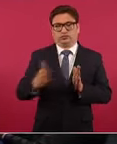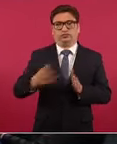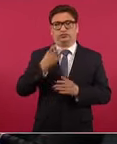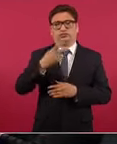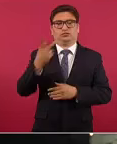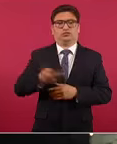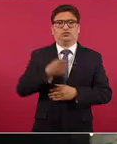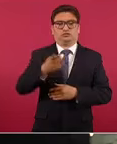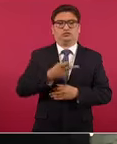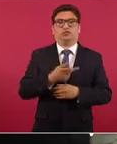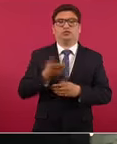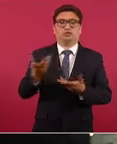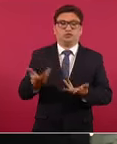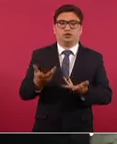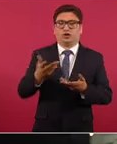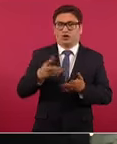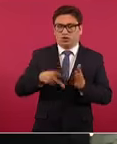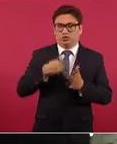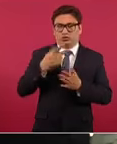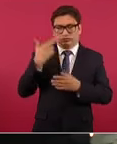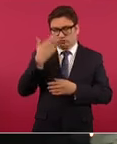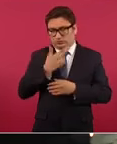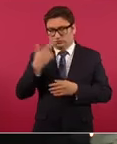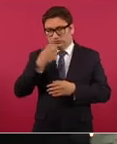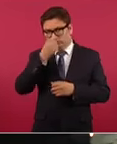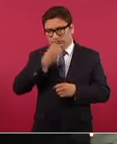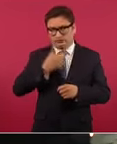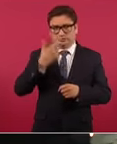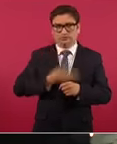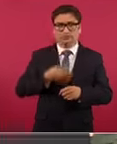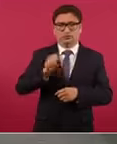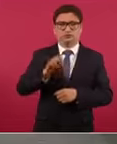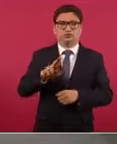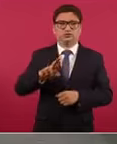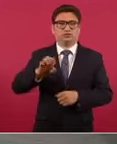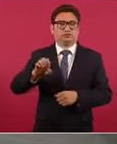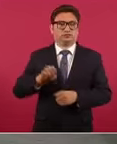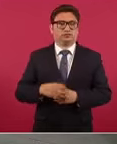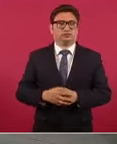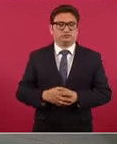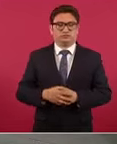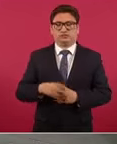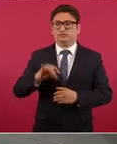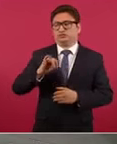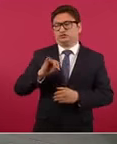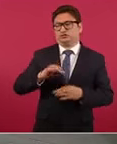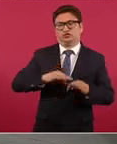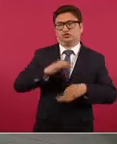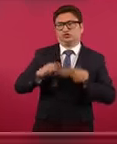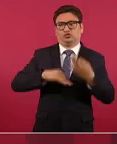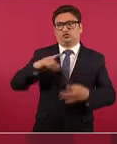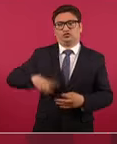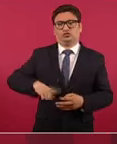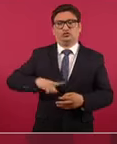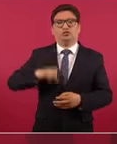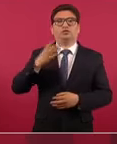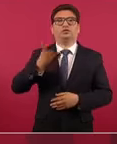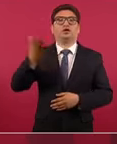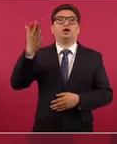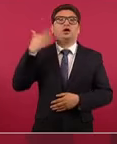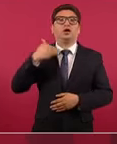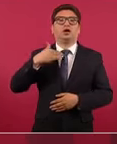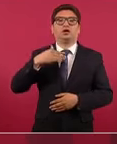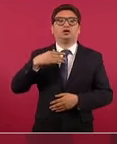pregunta señor presidente sobre si no se tendría que revisar en la propia secretaría de relaciones exteriores es que sería en todo el gobierno era la política